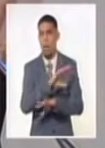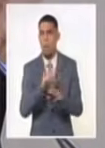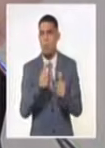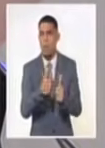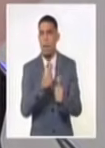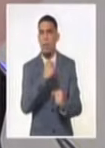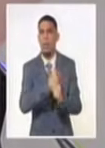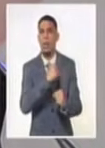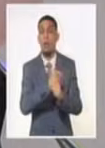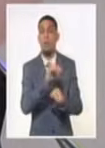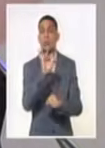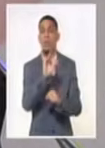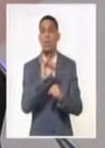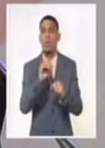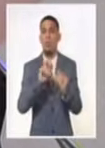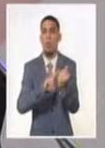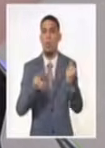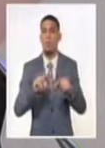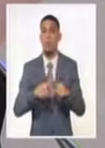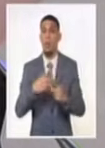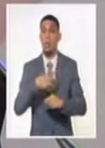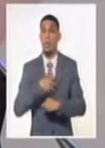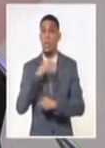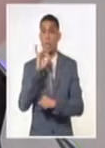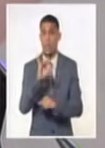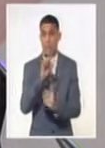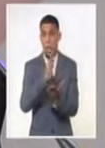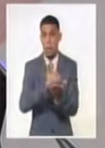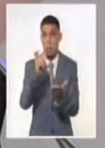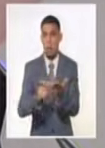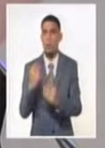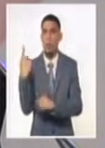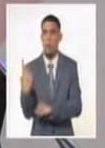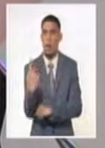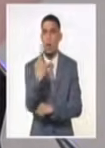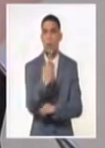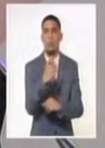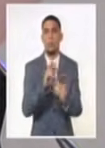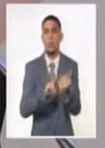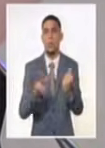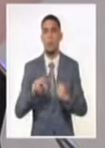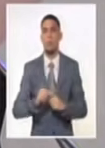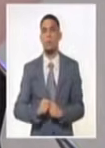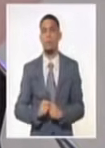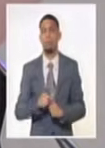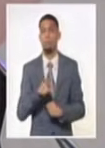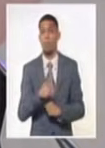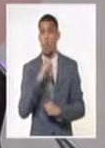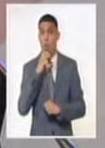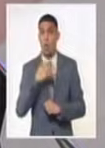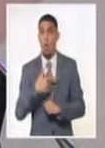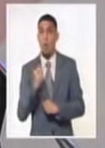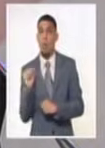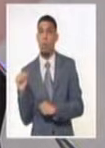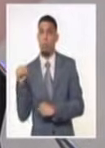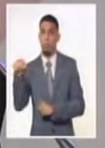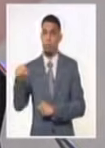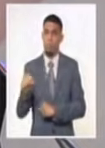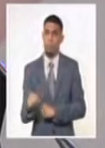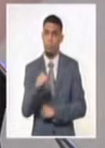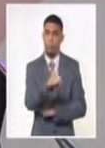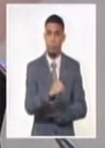provincias, porque tiene estudiantes en 7 provincias del país. O sea, realmente esa transportación significó, en las actuales